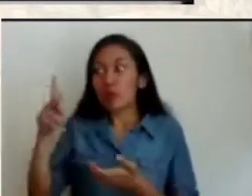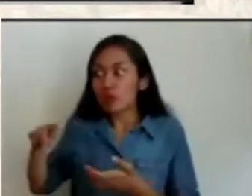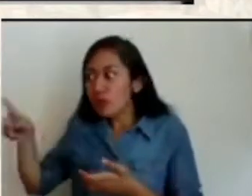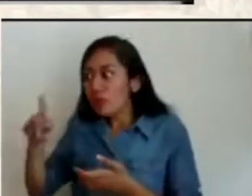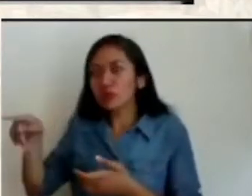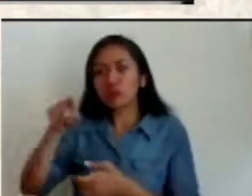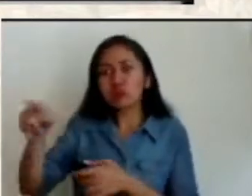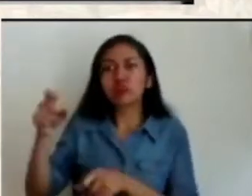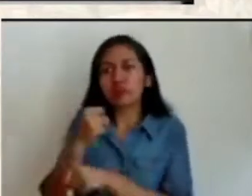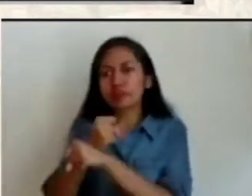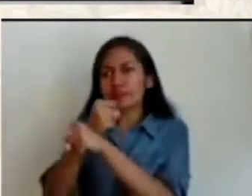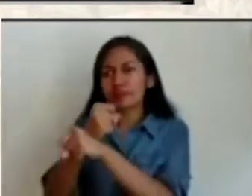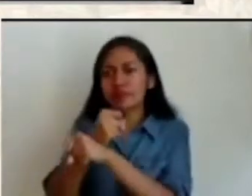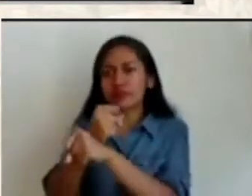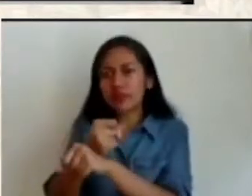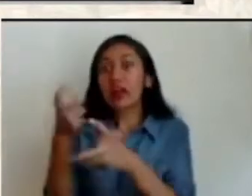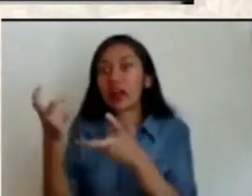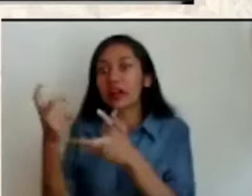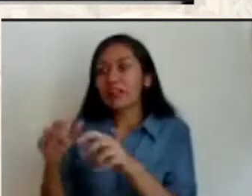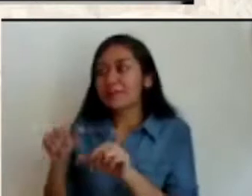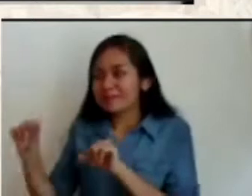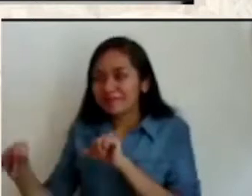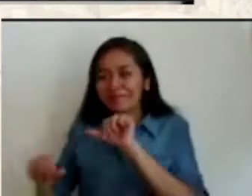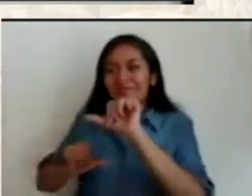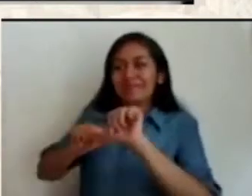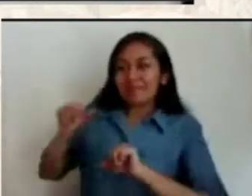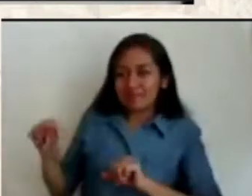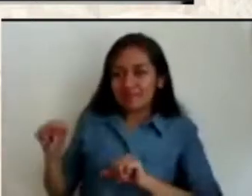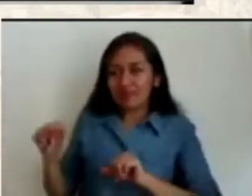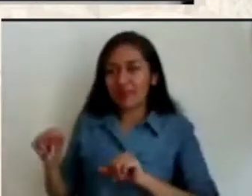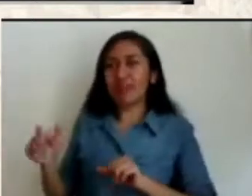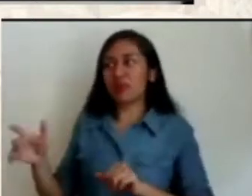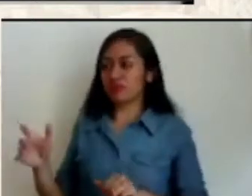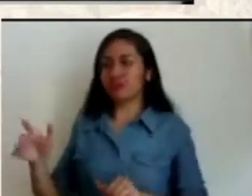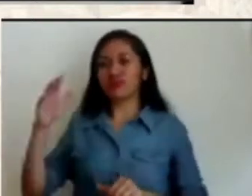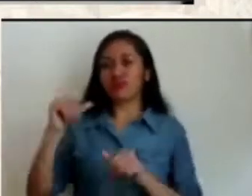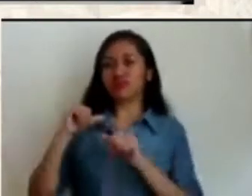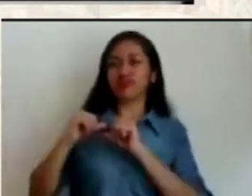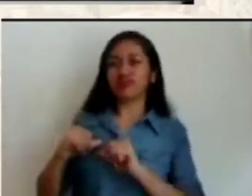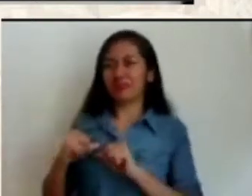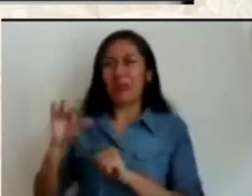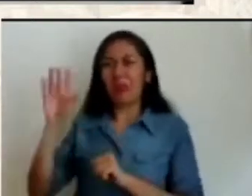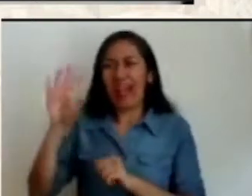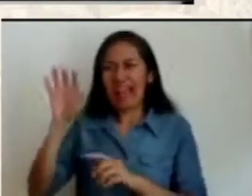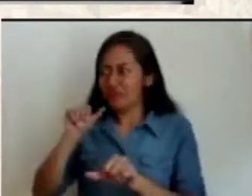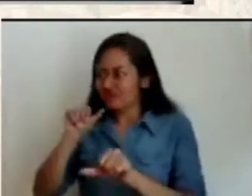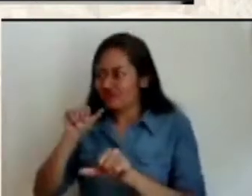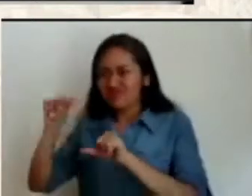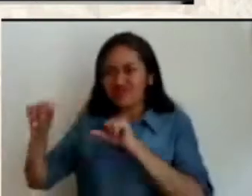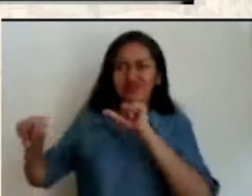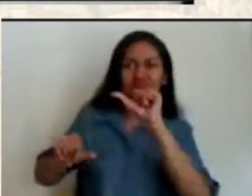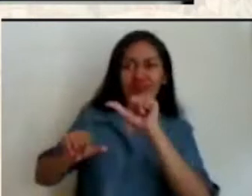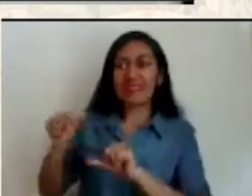esclavos tomaban el papel de los aristócratas y de los señores en este juego del mundo al revés, que después se prolonga en las festividades